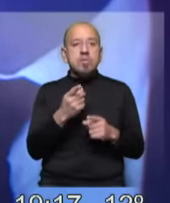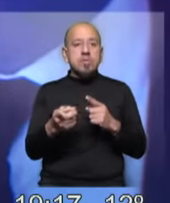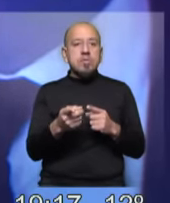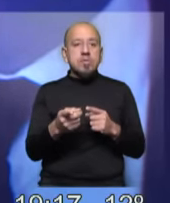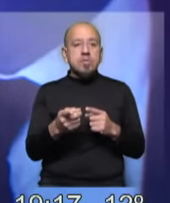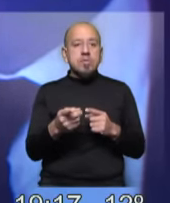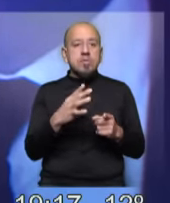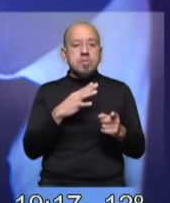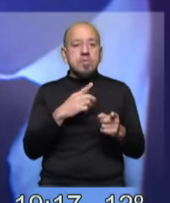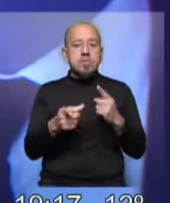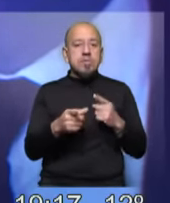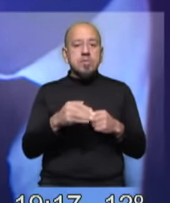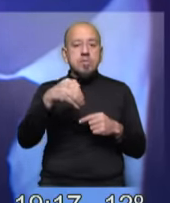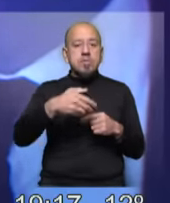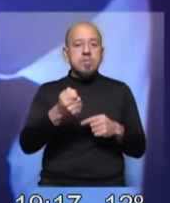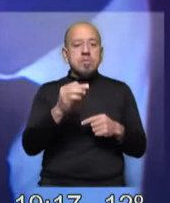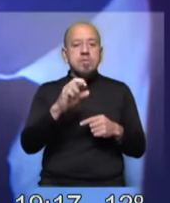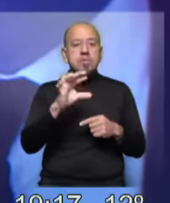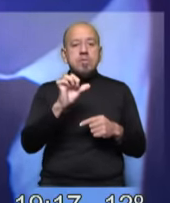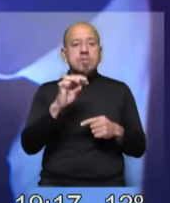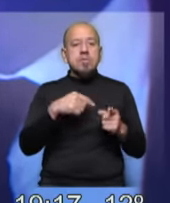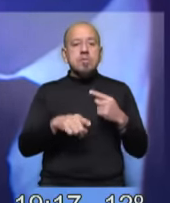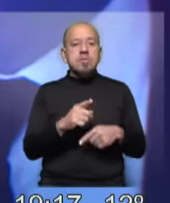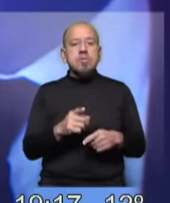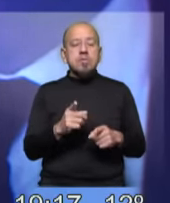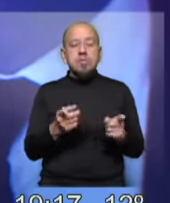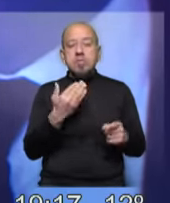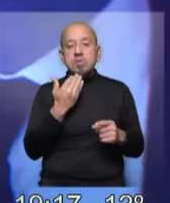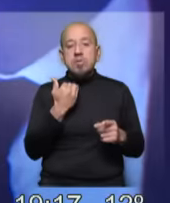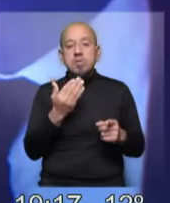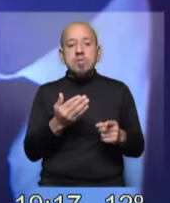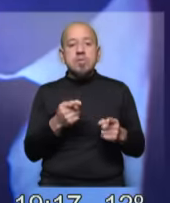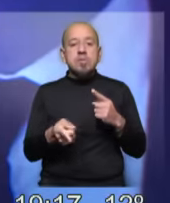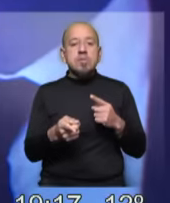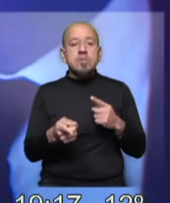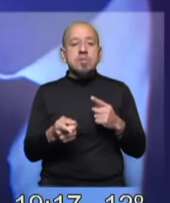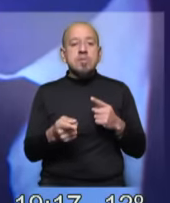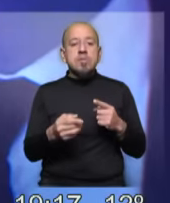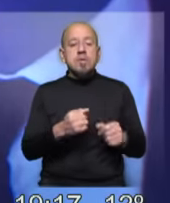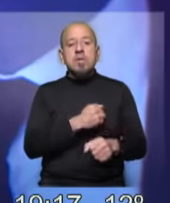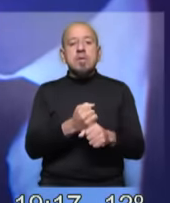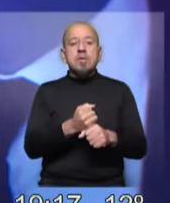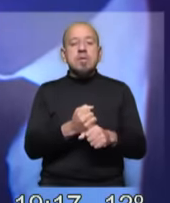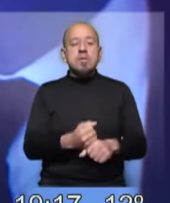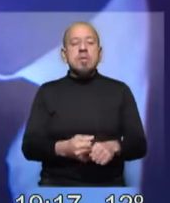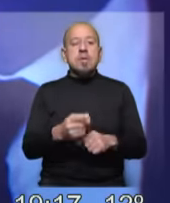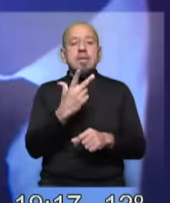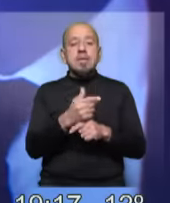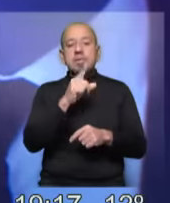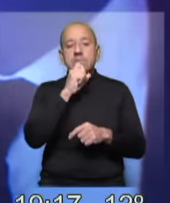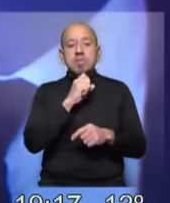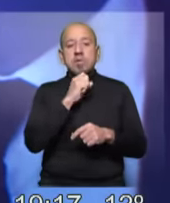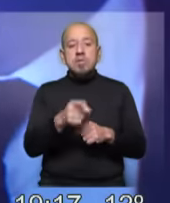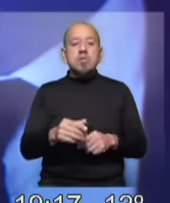conocía lo que había sucedido con Marcet, pero todavía no se conocía el contenido de estos chats, que hasta el día 3 de marzo de 2022 era